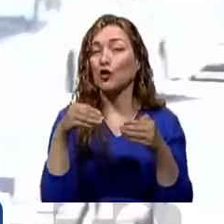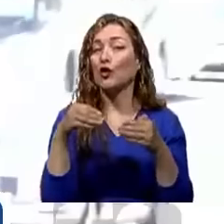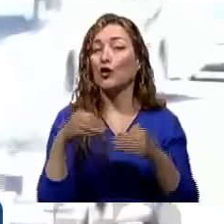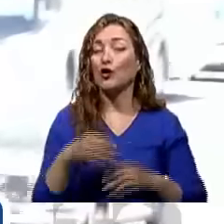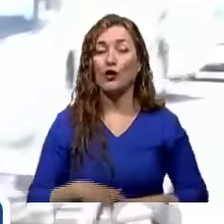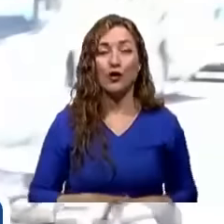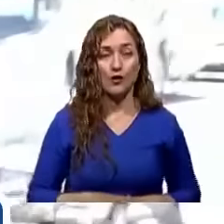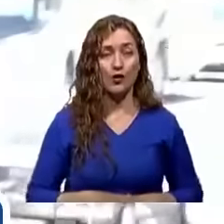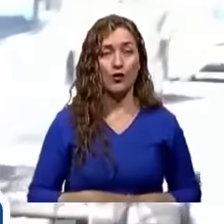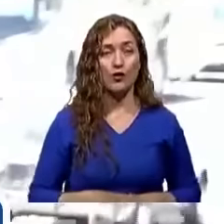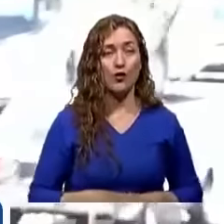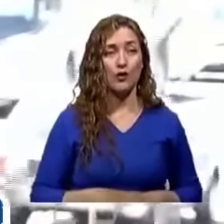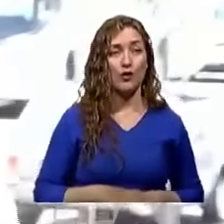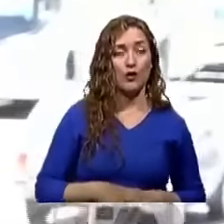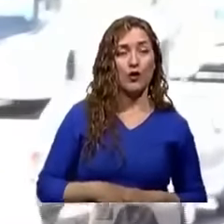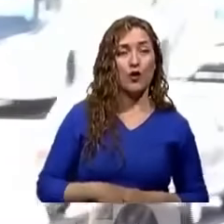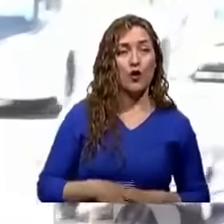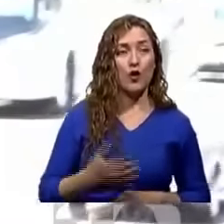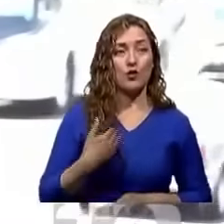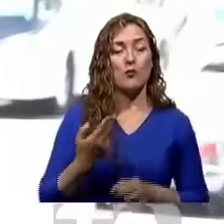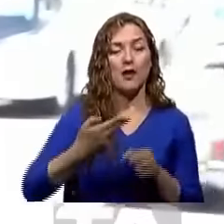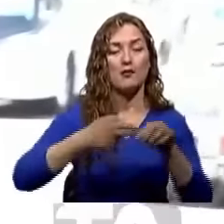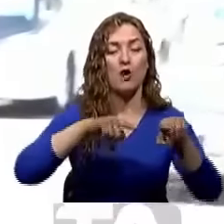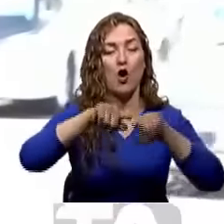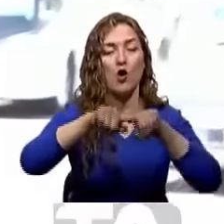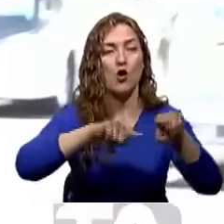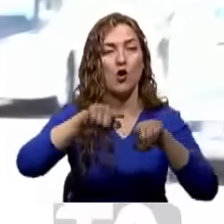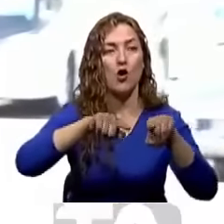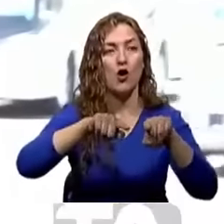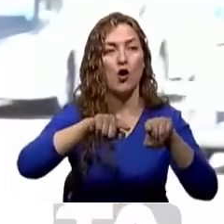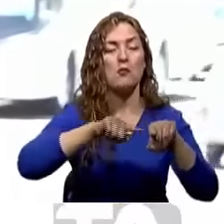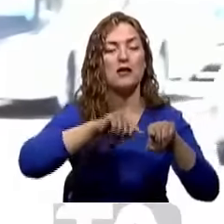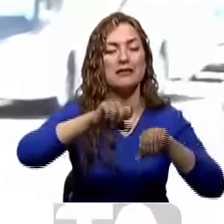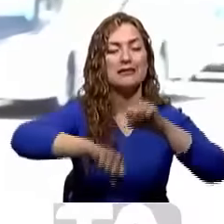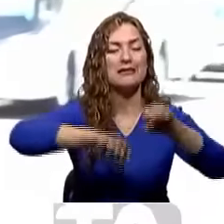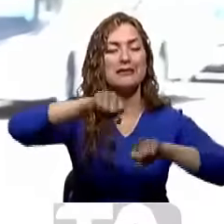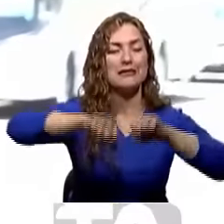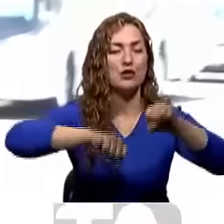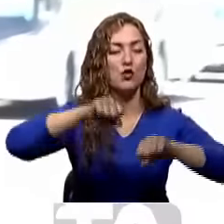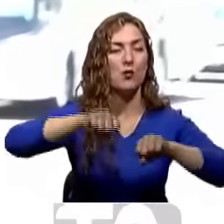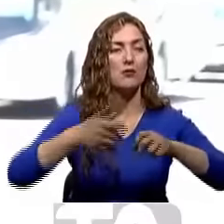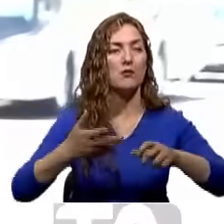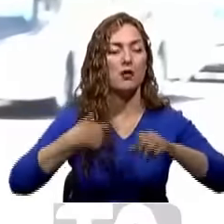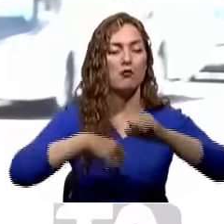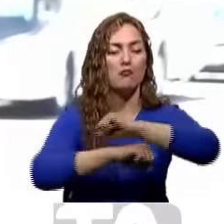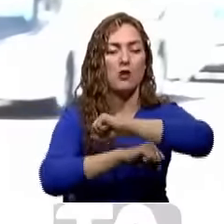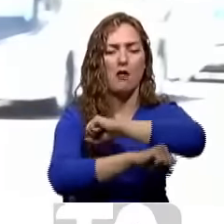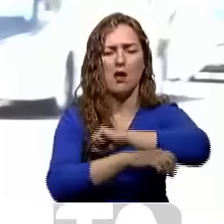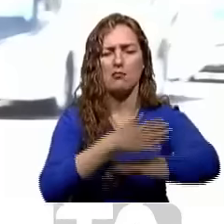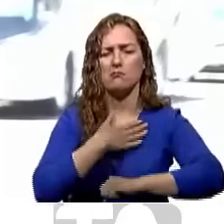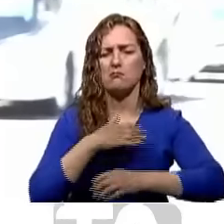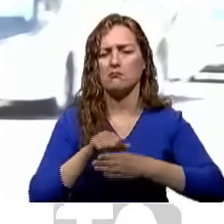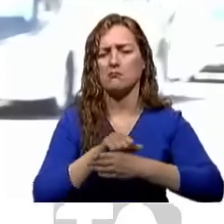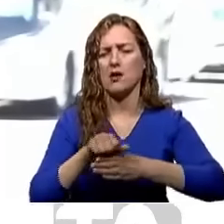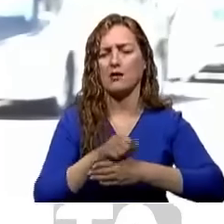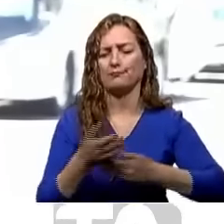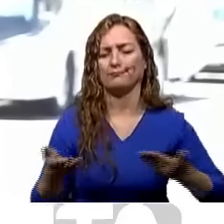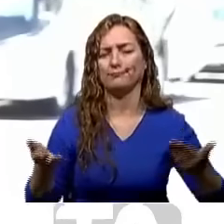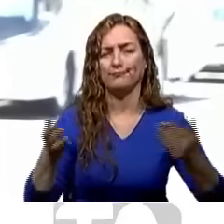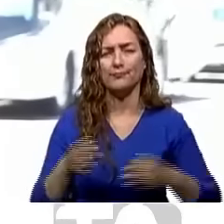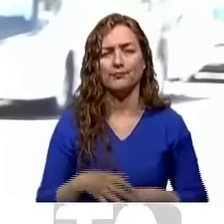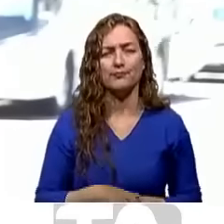En menos de 20 días voy a correr una competencia de ciclismo de montaña. Mi bicicleta de ruta era fundamental en mis entrenamientos, la verdad.